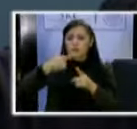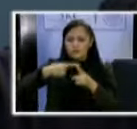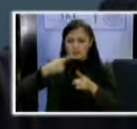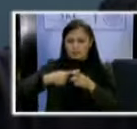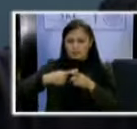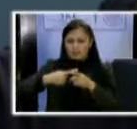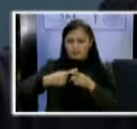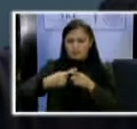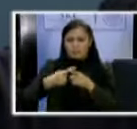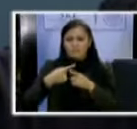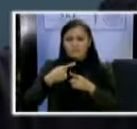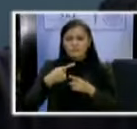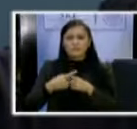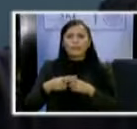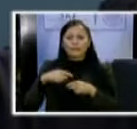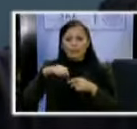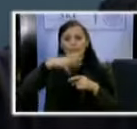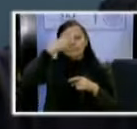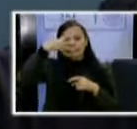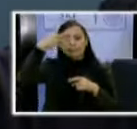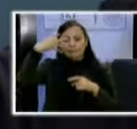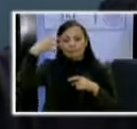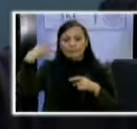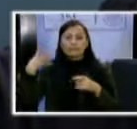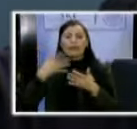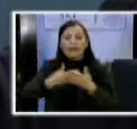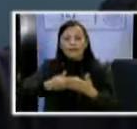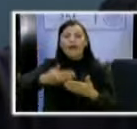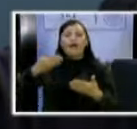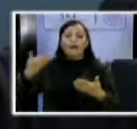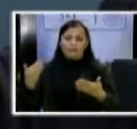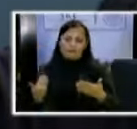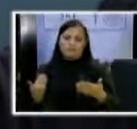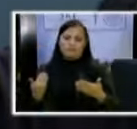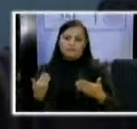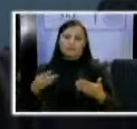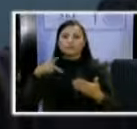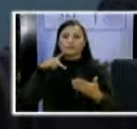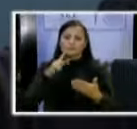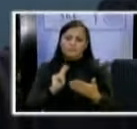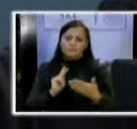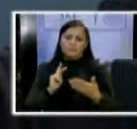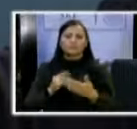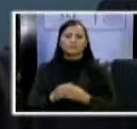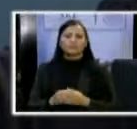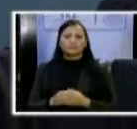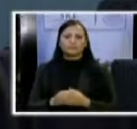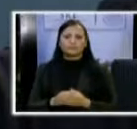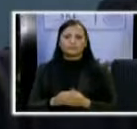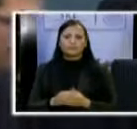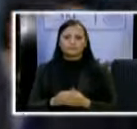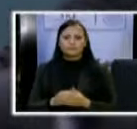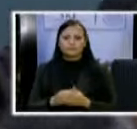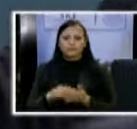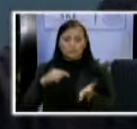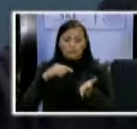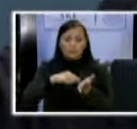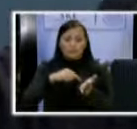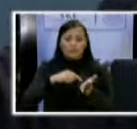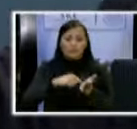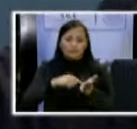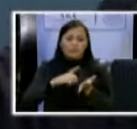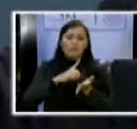tienen una credencial previamente expedida, pero que señala falsamente